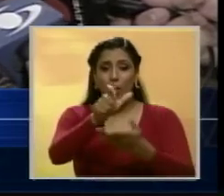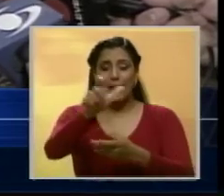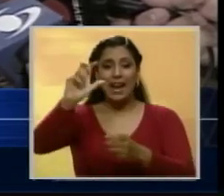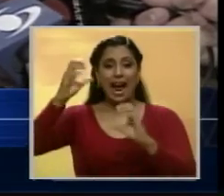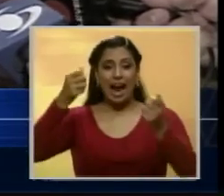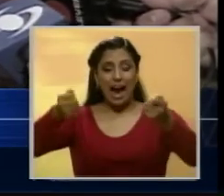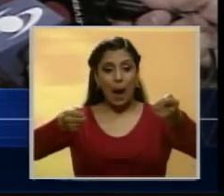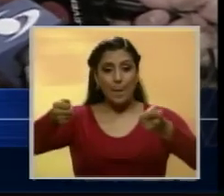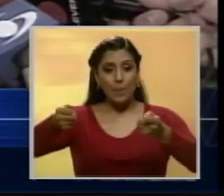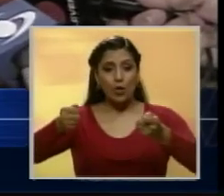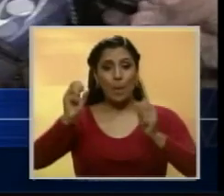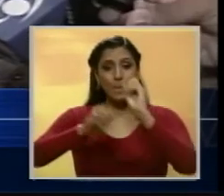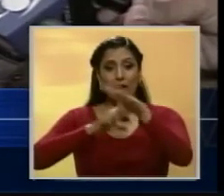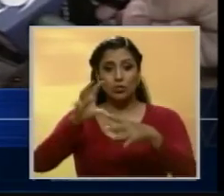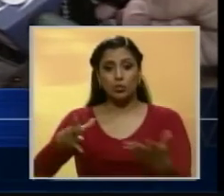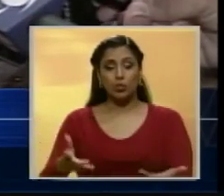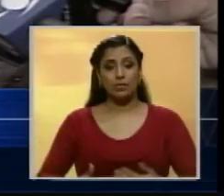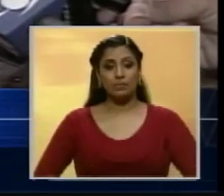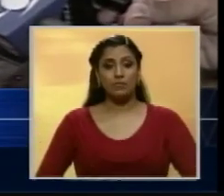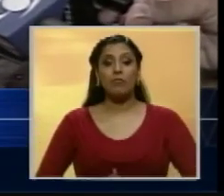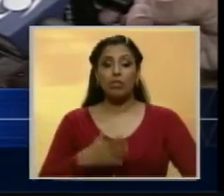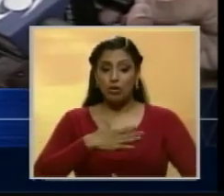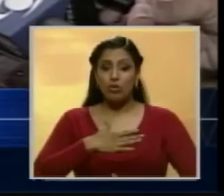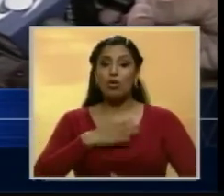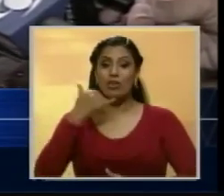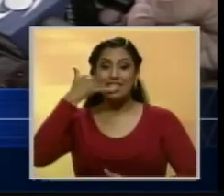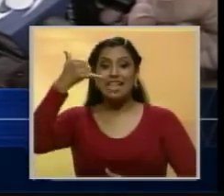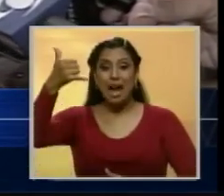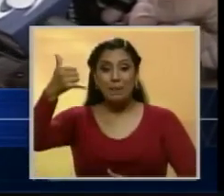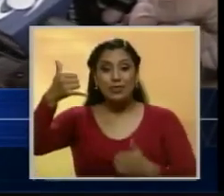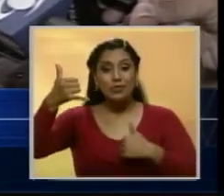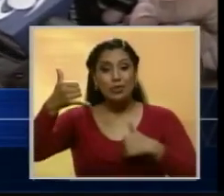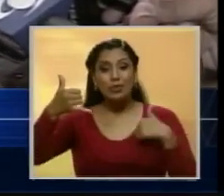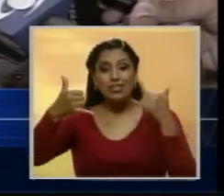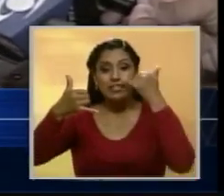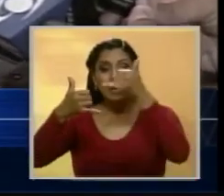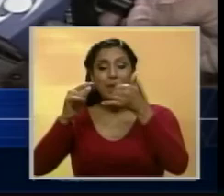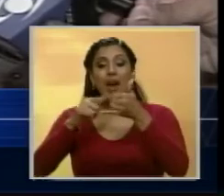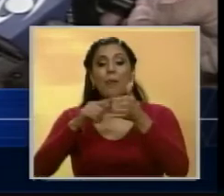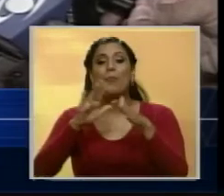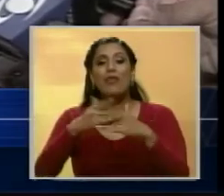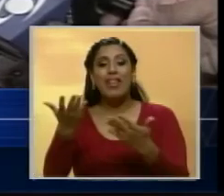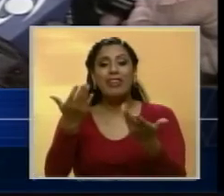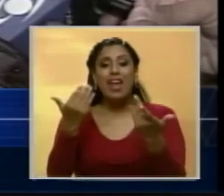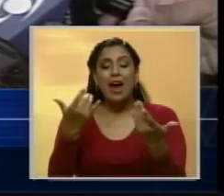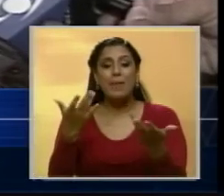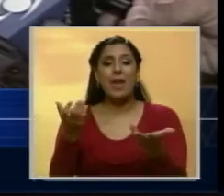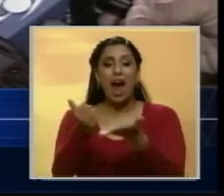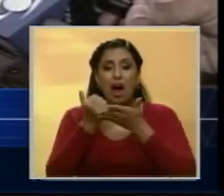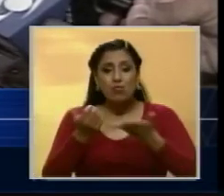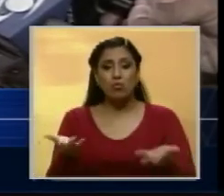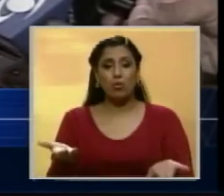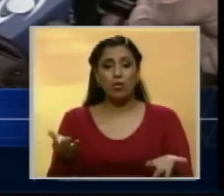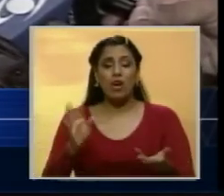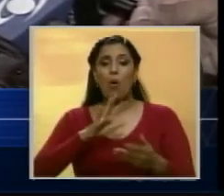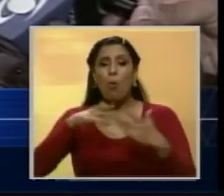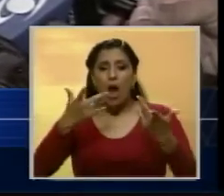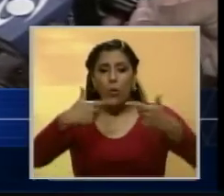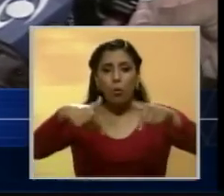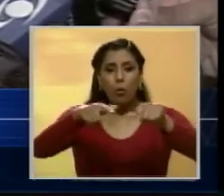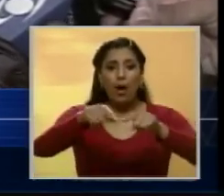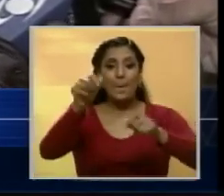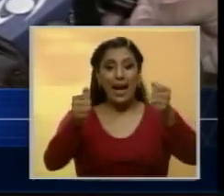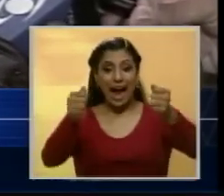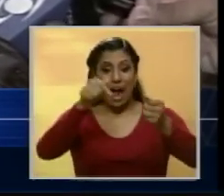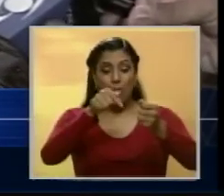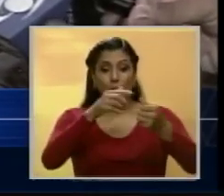camiones recolectores de la basura. Y les digo que llamé al gobernador porque le estoy solicitando me diga cuál va a ser el lugar donde